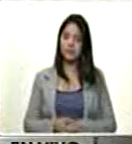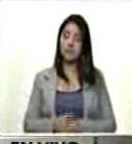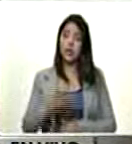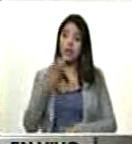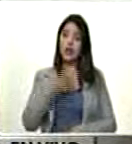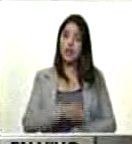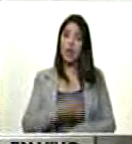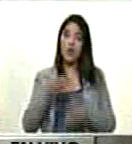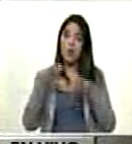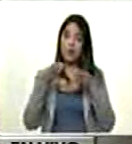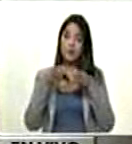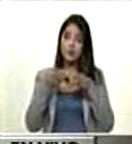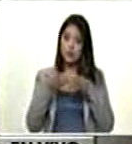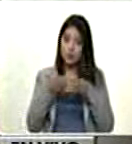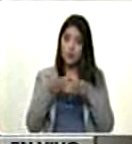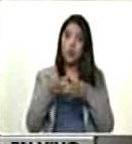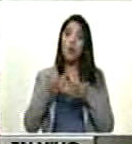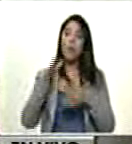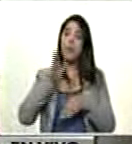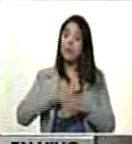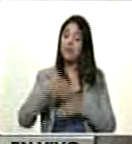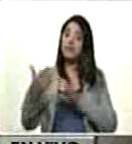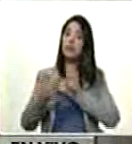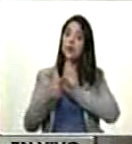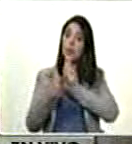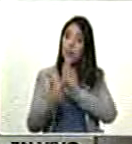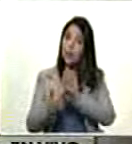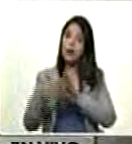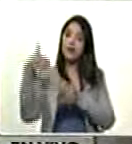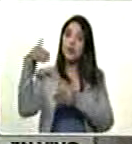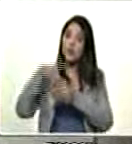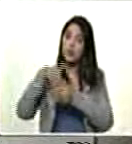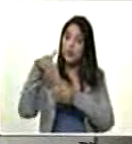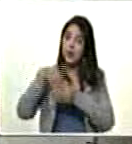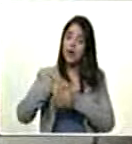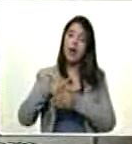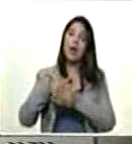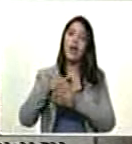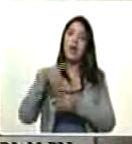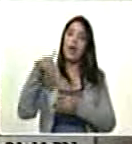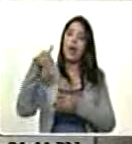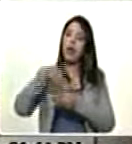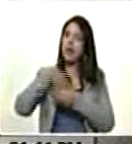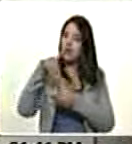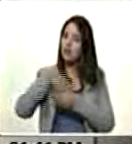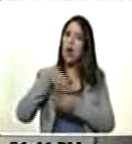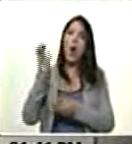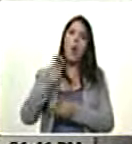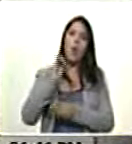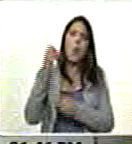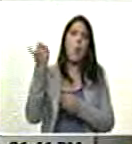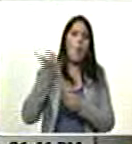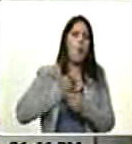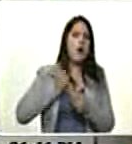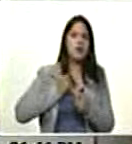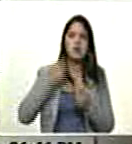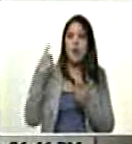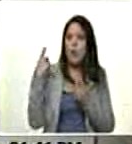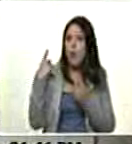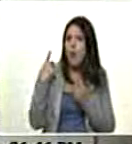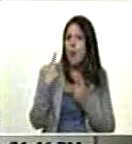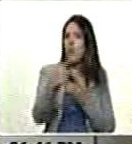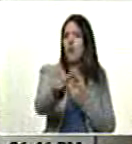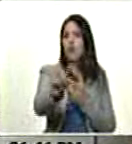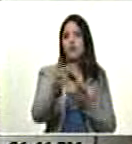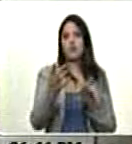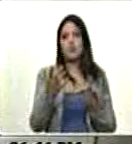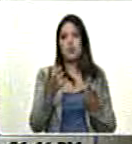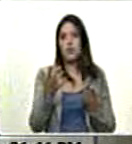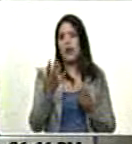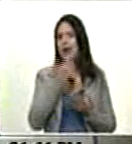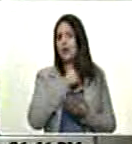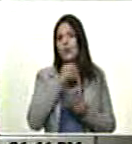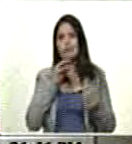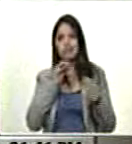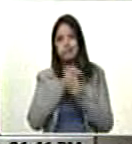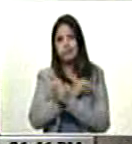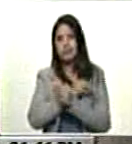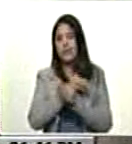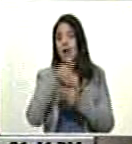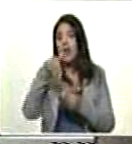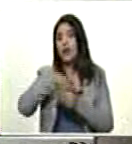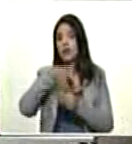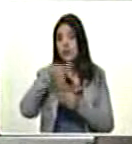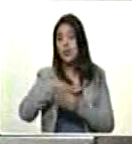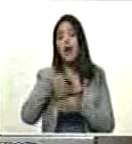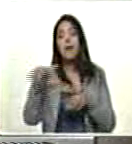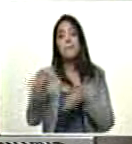de un delito, cuando se presenta un delito electoral o cualquier otro delito que no tenga naturaleza electoral, inmediatamente